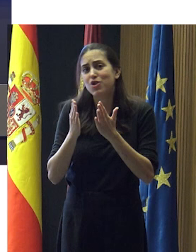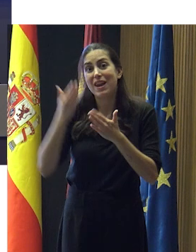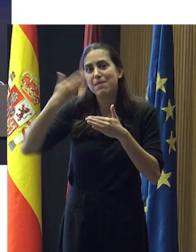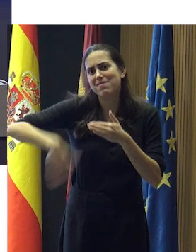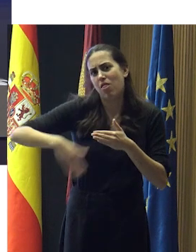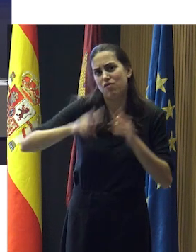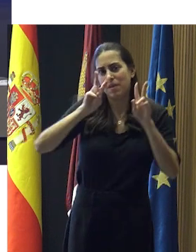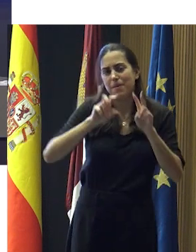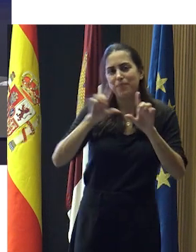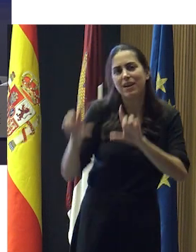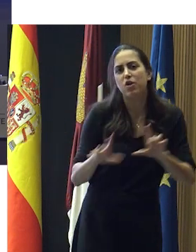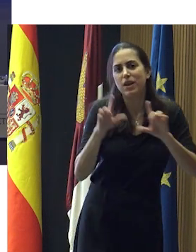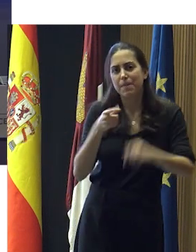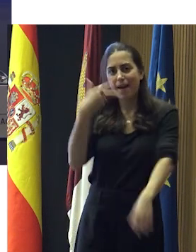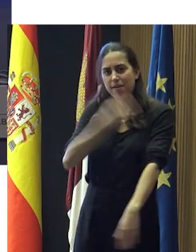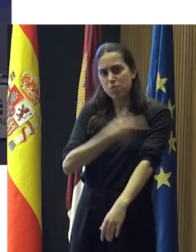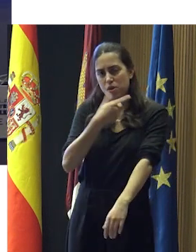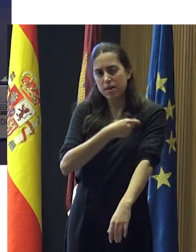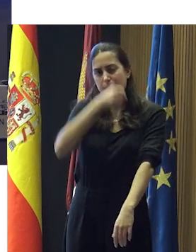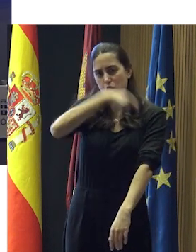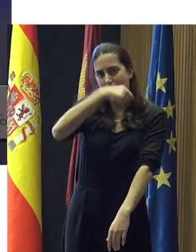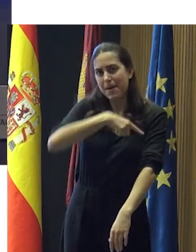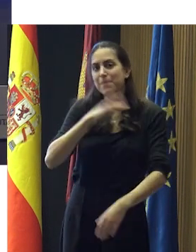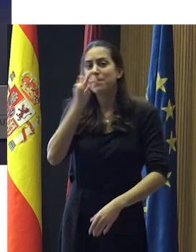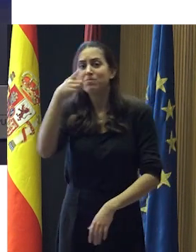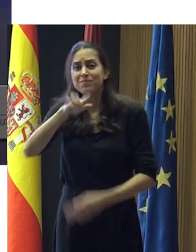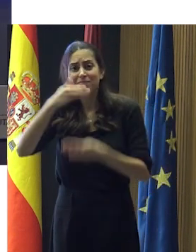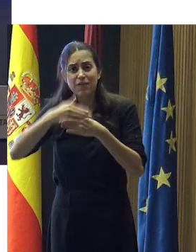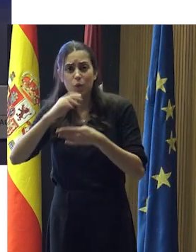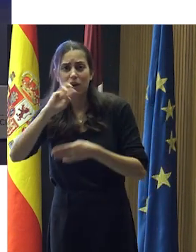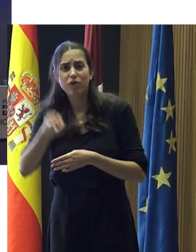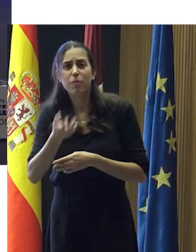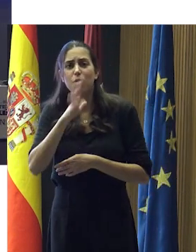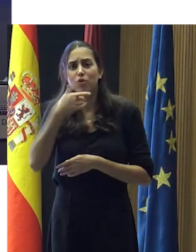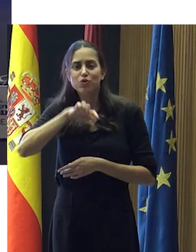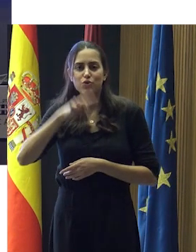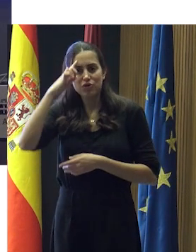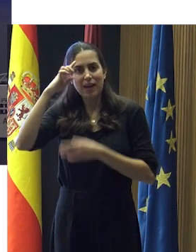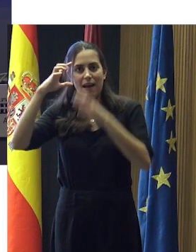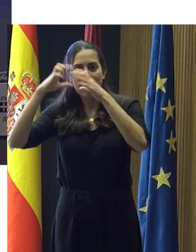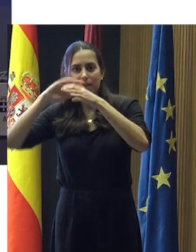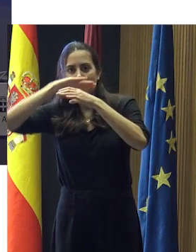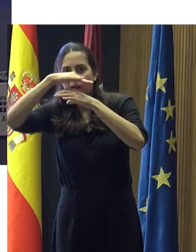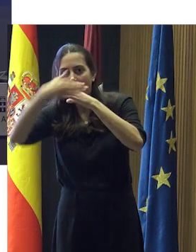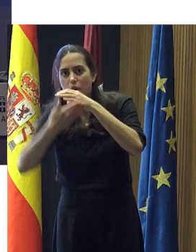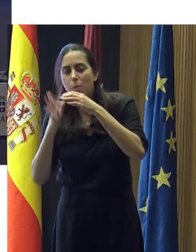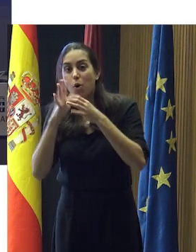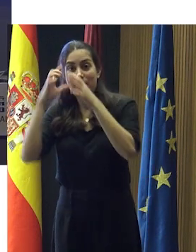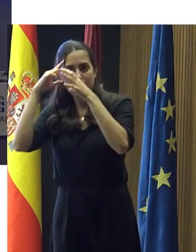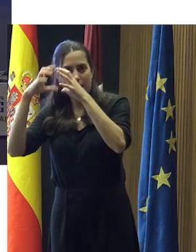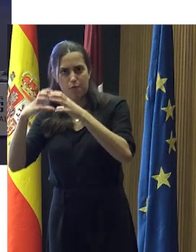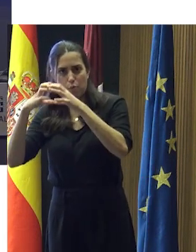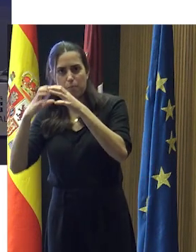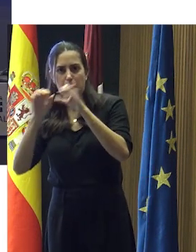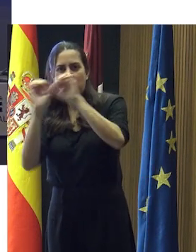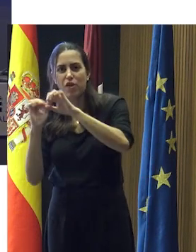y radioterapia. Pero además tiene otra dificultad, y es que nosotros tenemos un cráneo, ¿no? para proteger nuestro cerebro, porque es un órgano muy